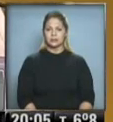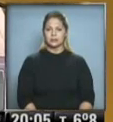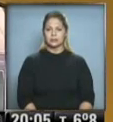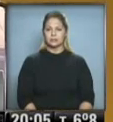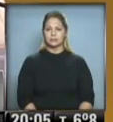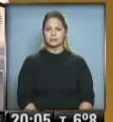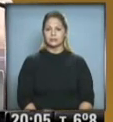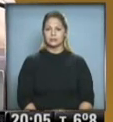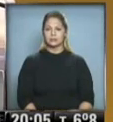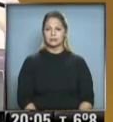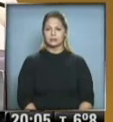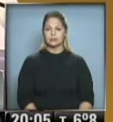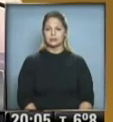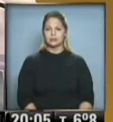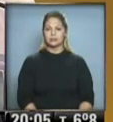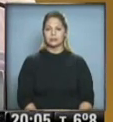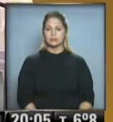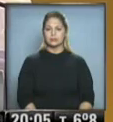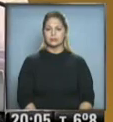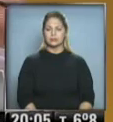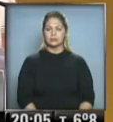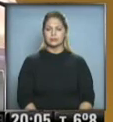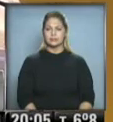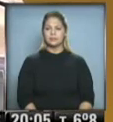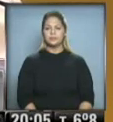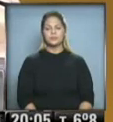mundo. Es la janela.